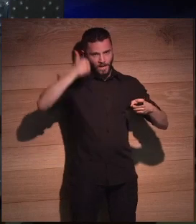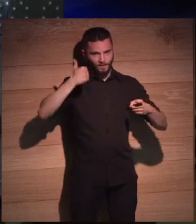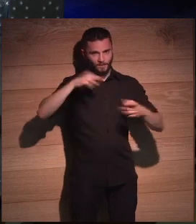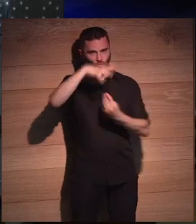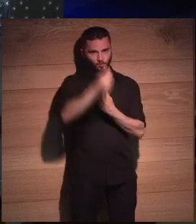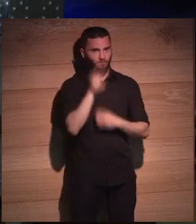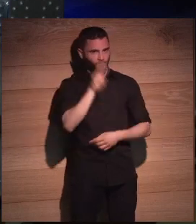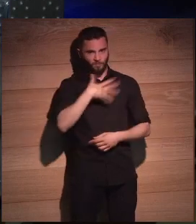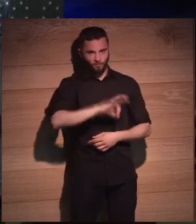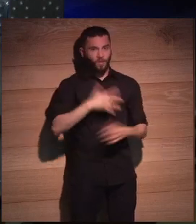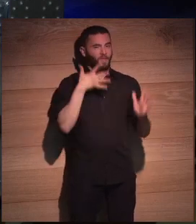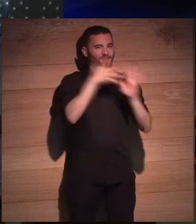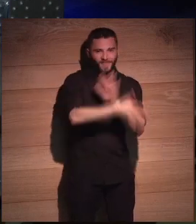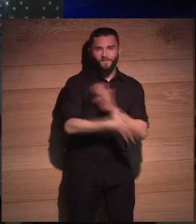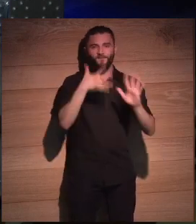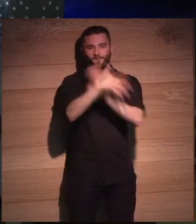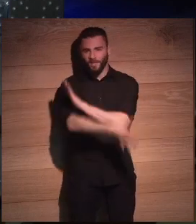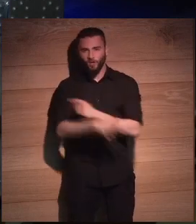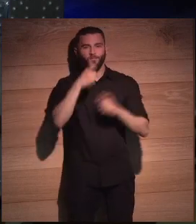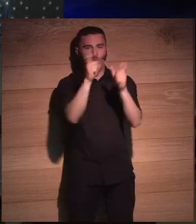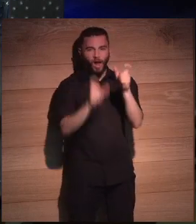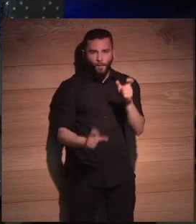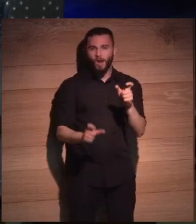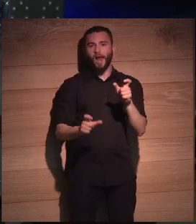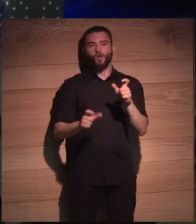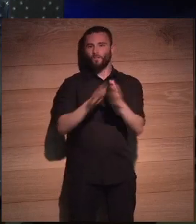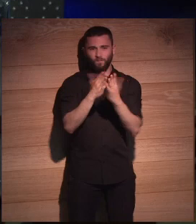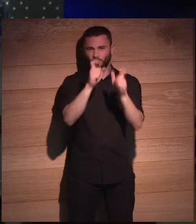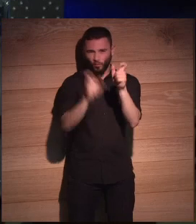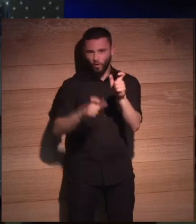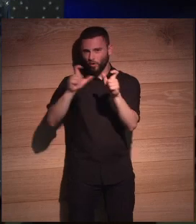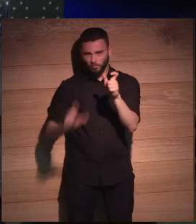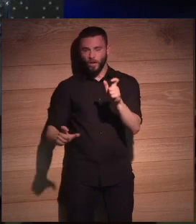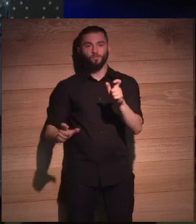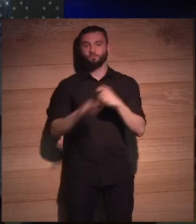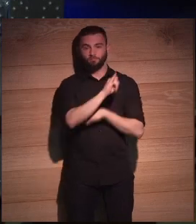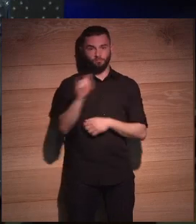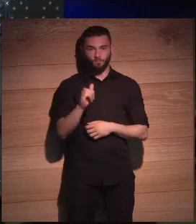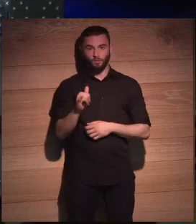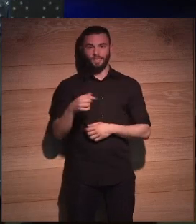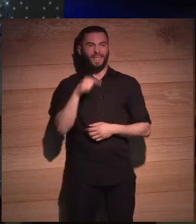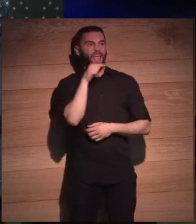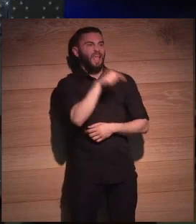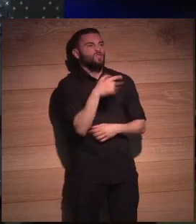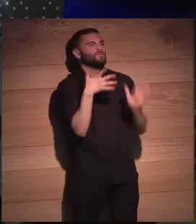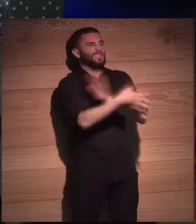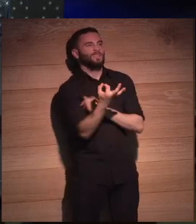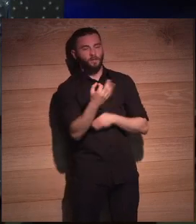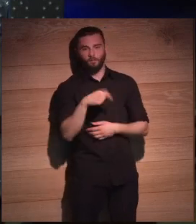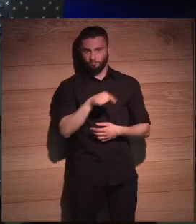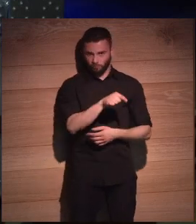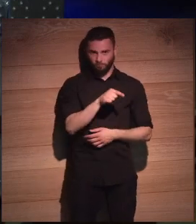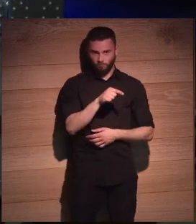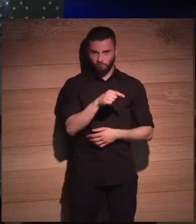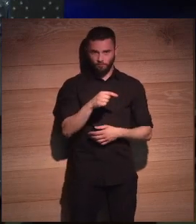documento. Va a haber definiciones, va a haber vocabularios, va a haber glosarios de cuando decimos esto, ¿qué queremos decir? Y vamos a tener que